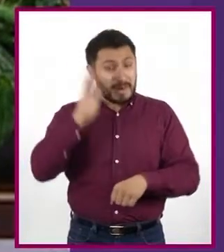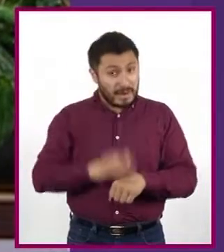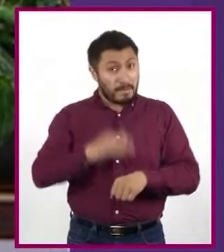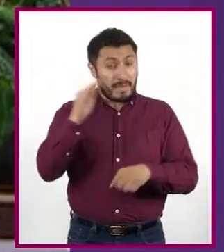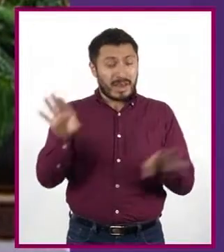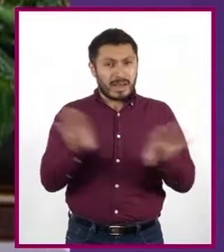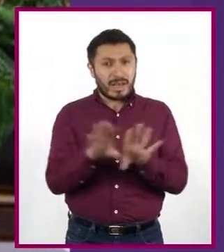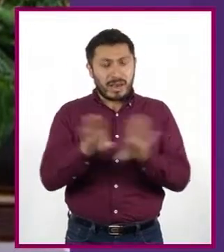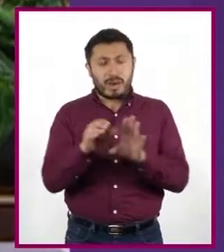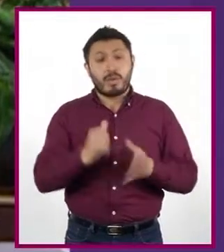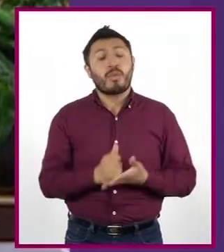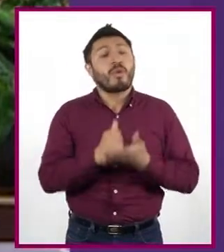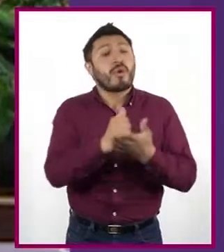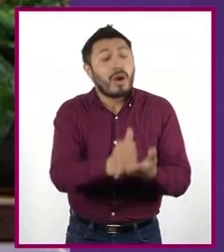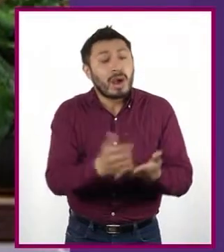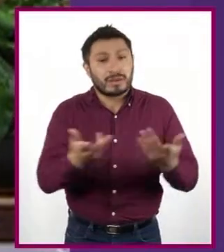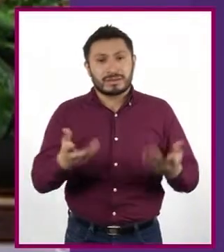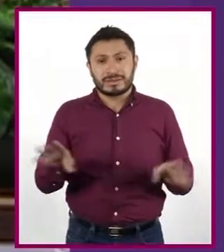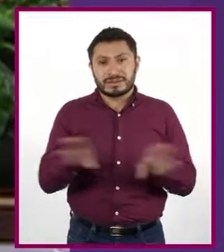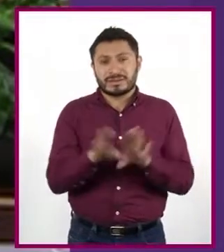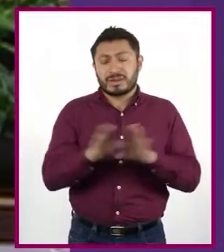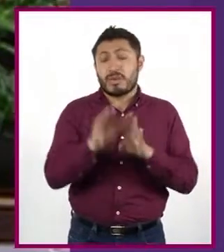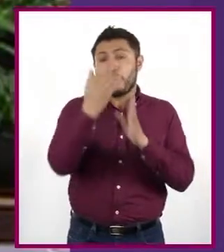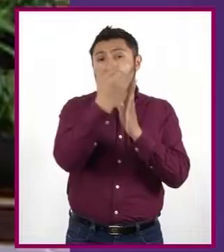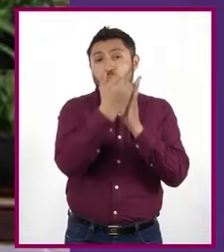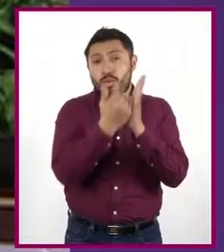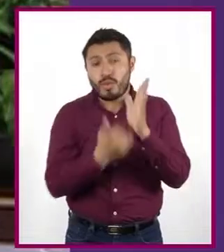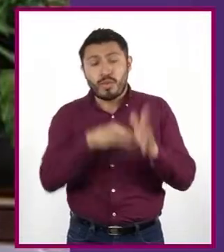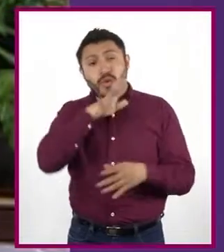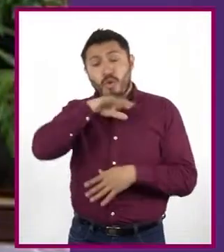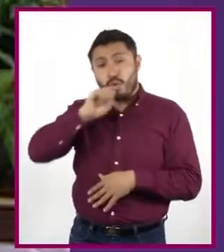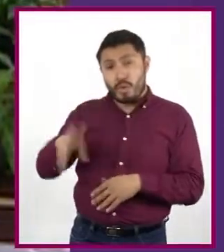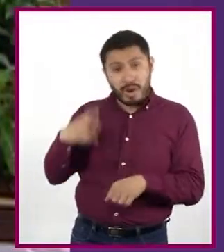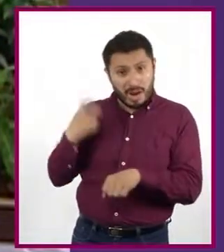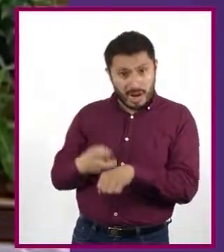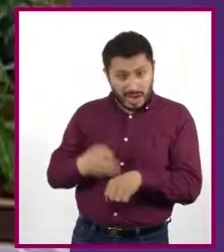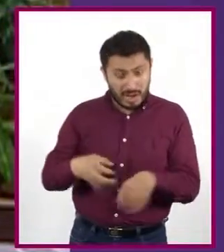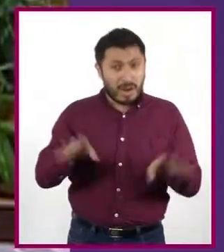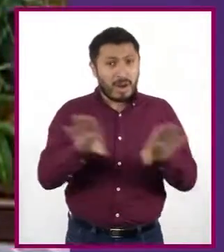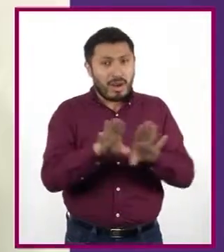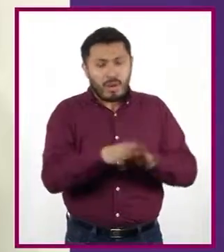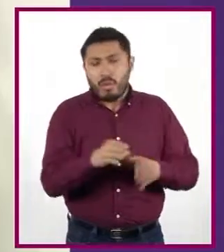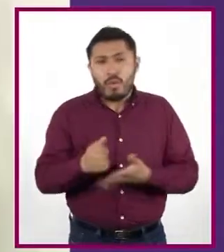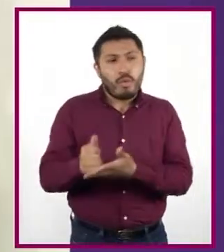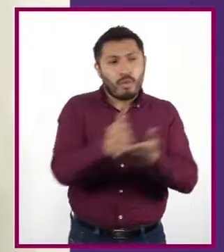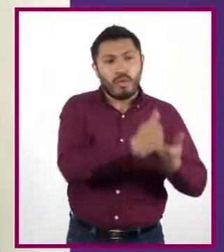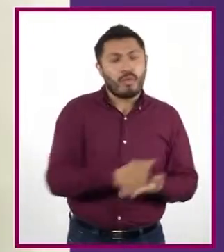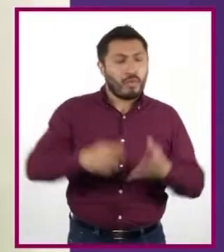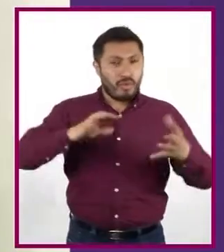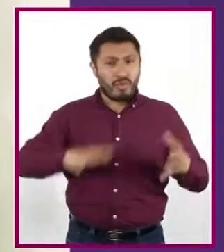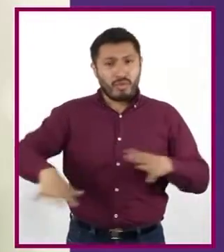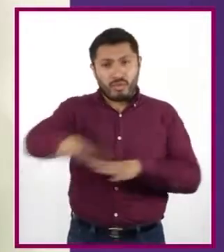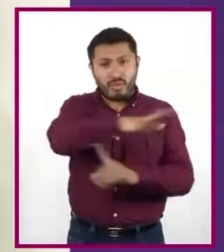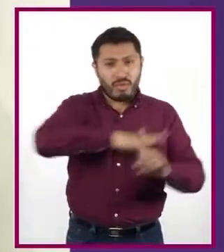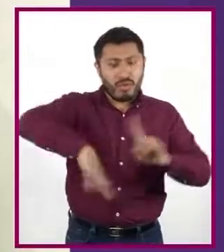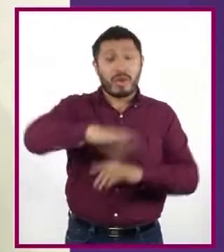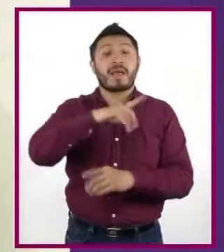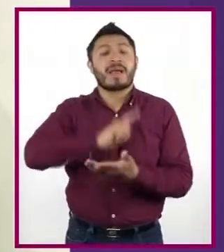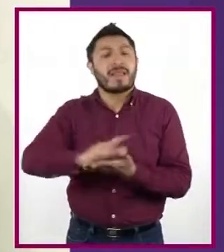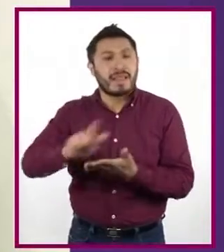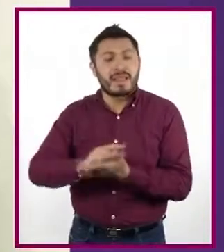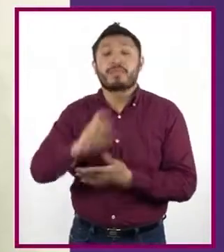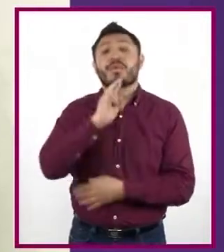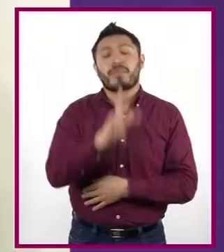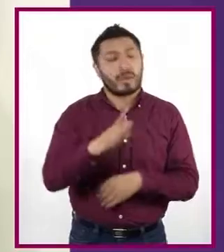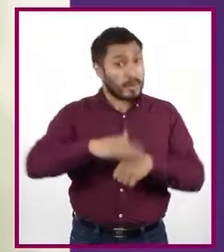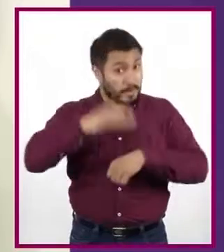cómo reducimos las emisiones, cómo reducimos los desechos sólidos, cómo ayudamos a que nuestro ambiente sea más limpio. Pero